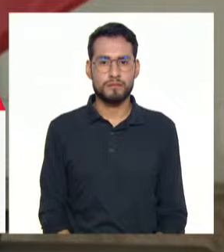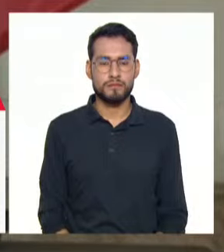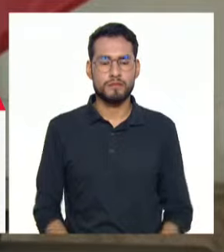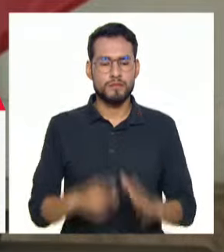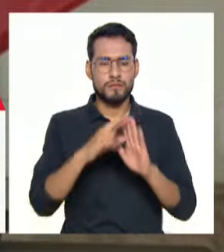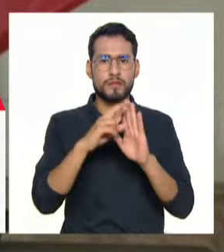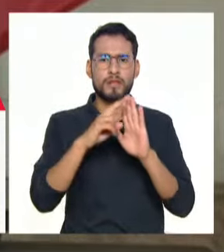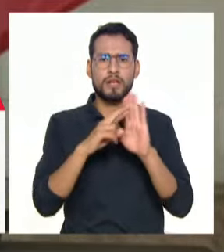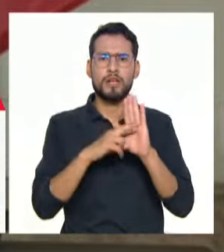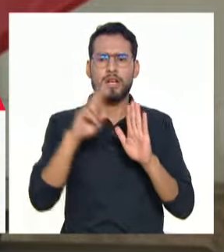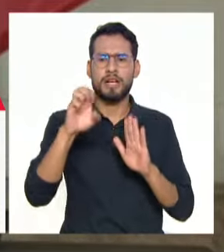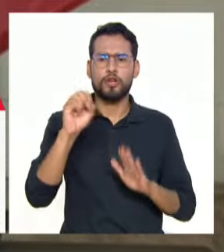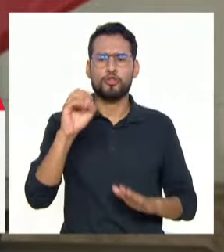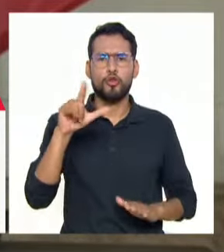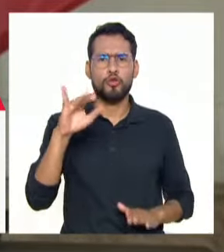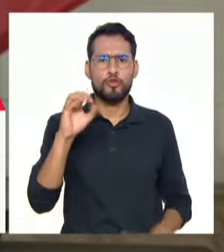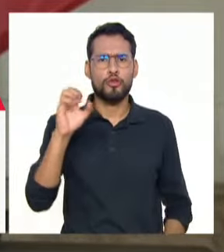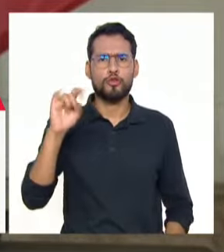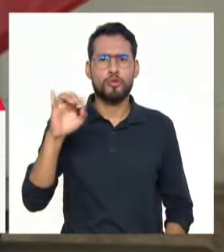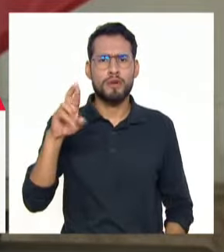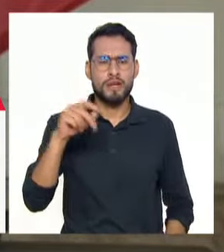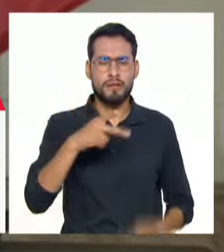Resolución Suprema número